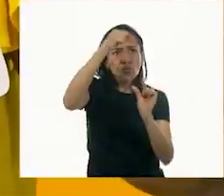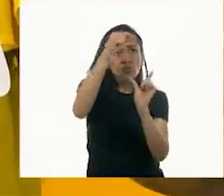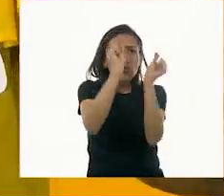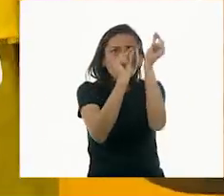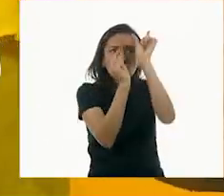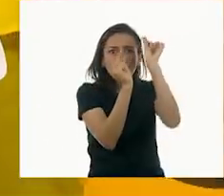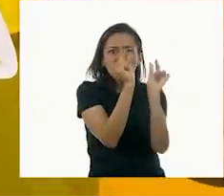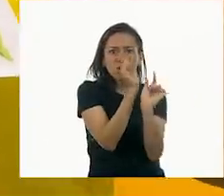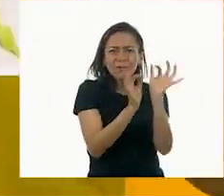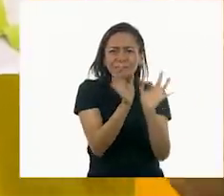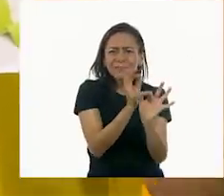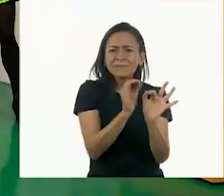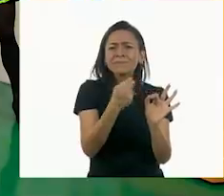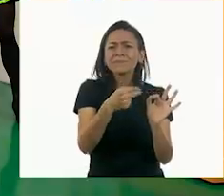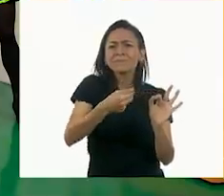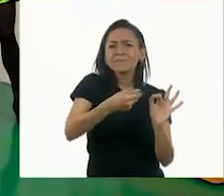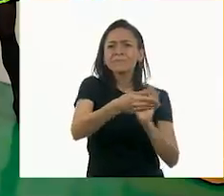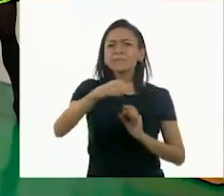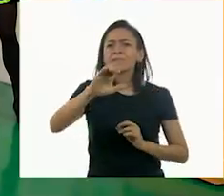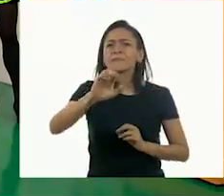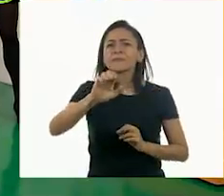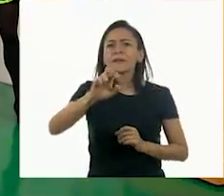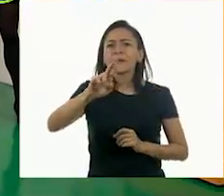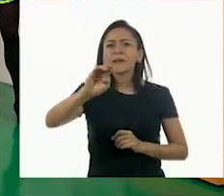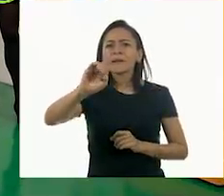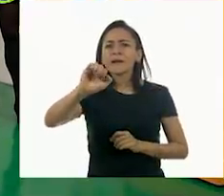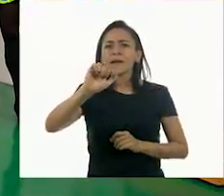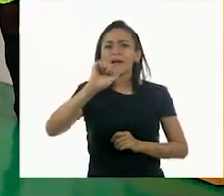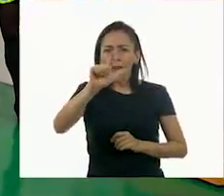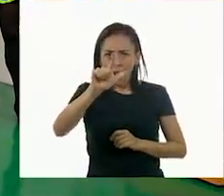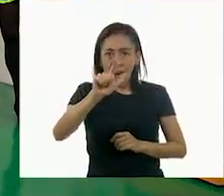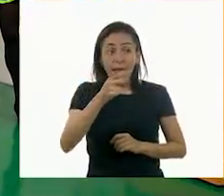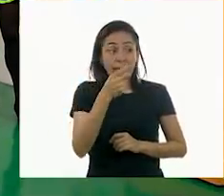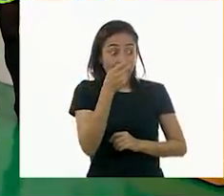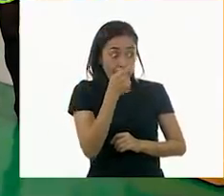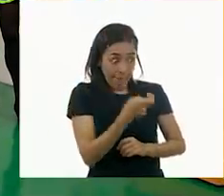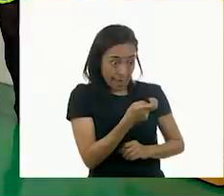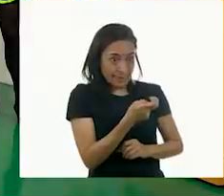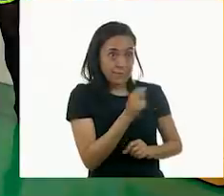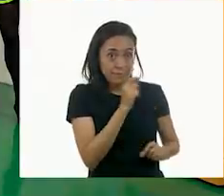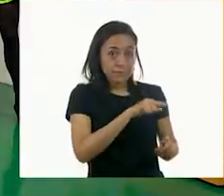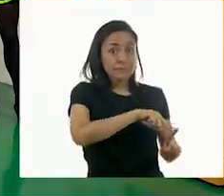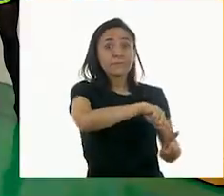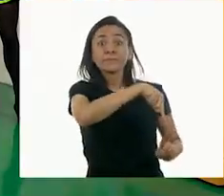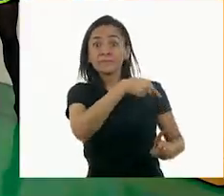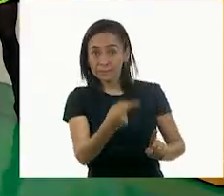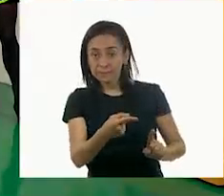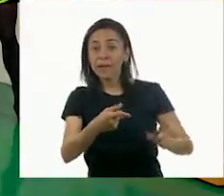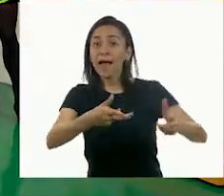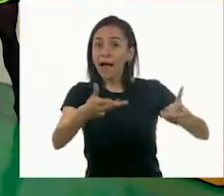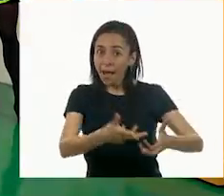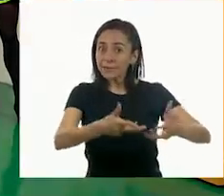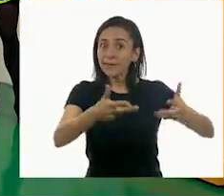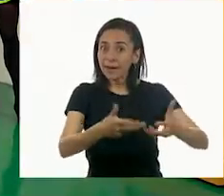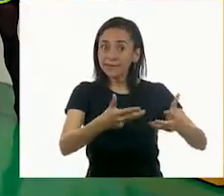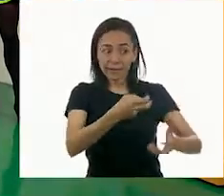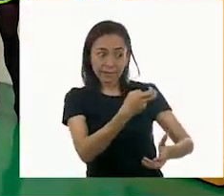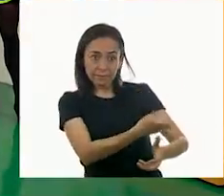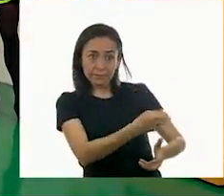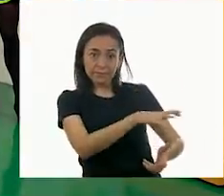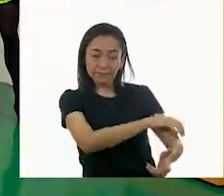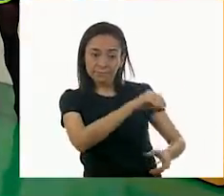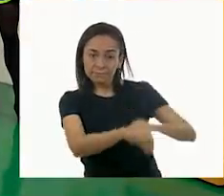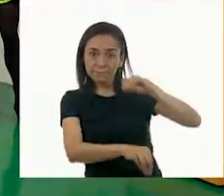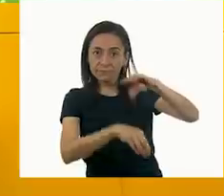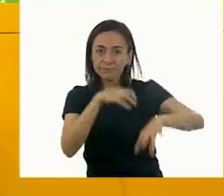estos alimentos ya preparados con estos que son cereales, como los conocemos de